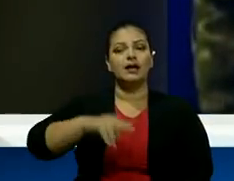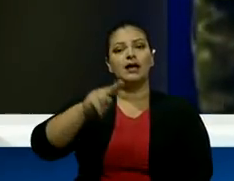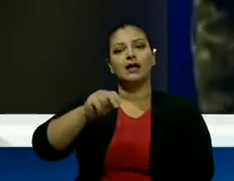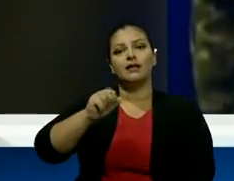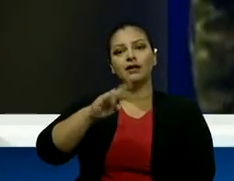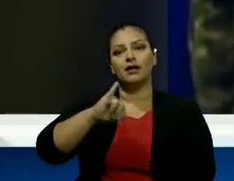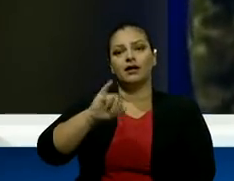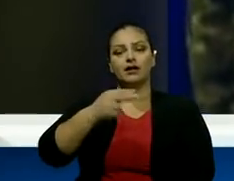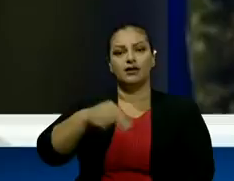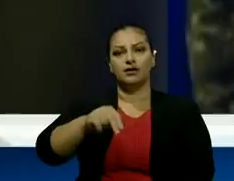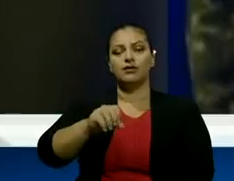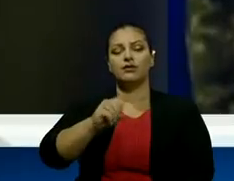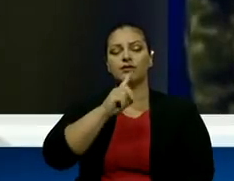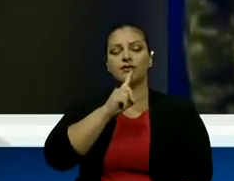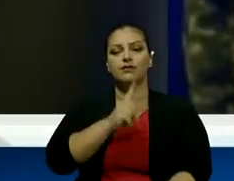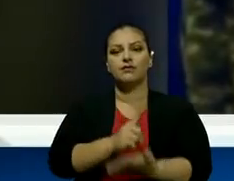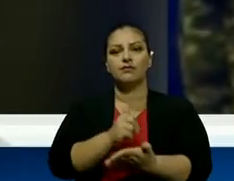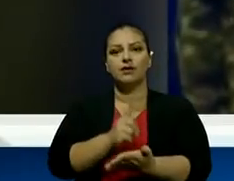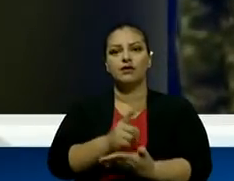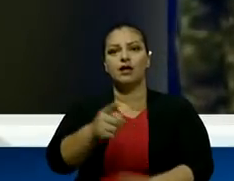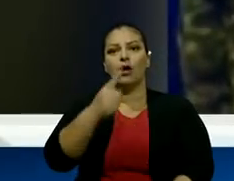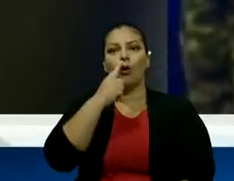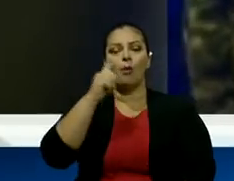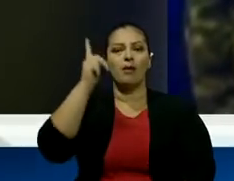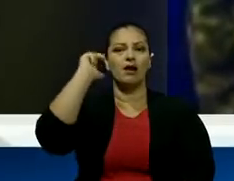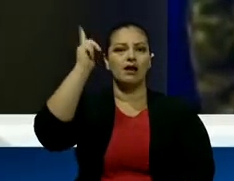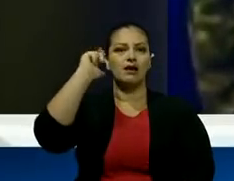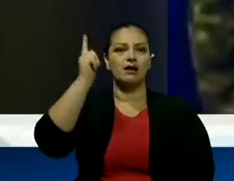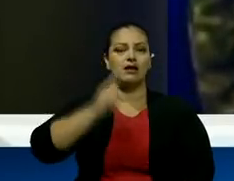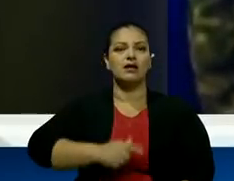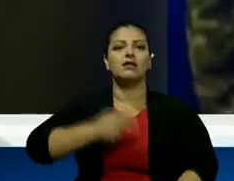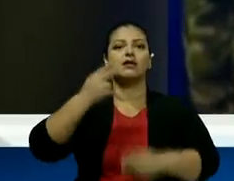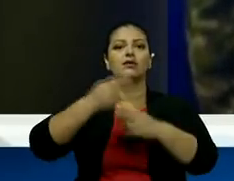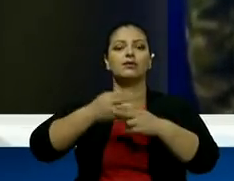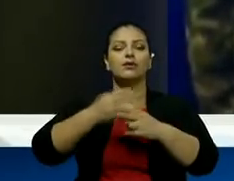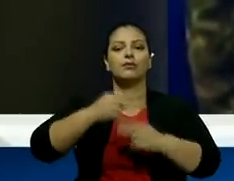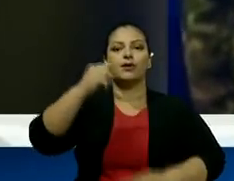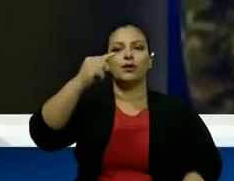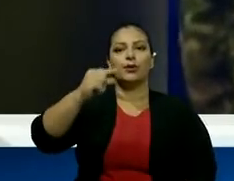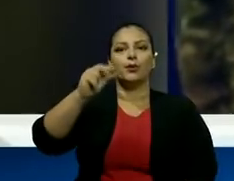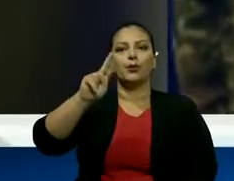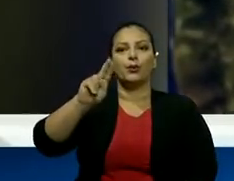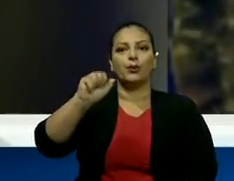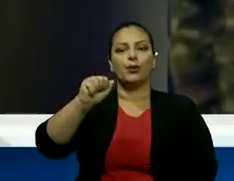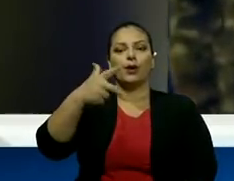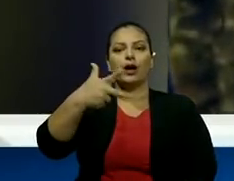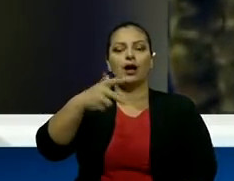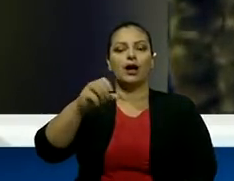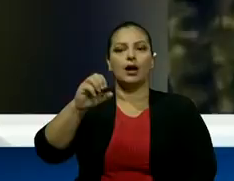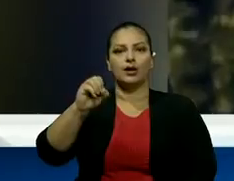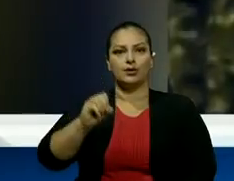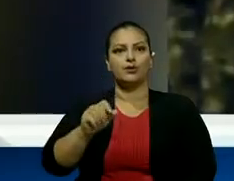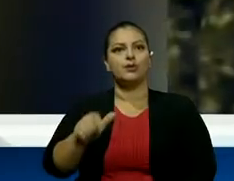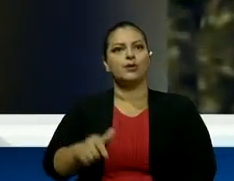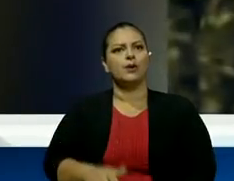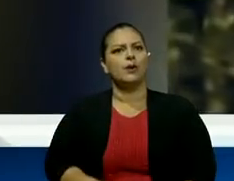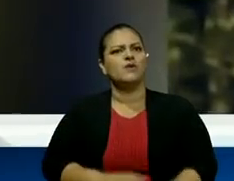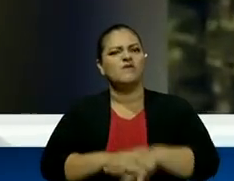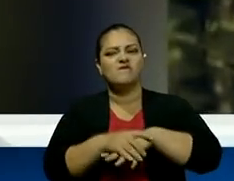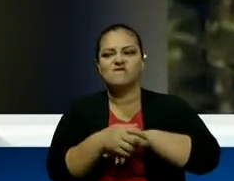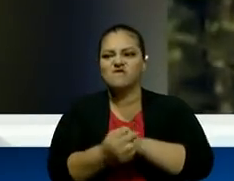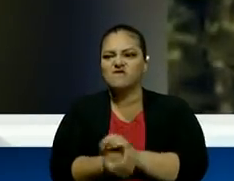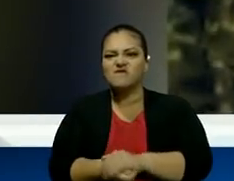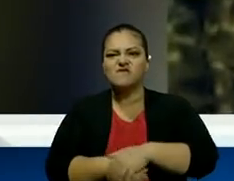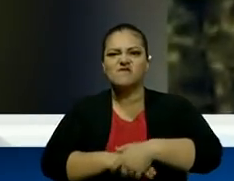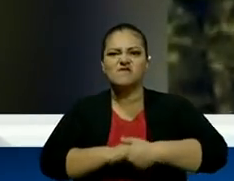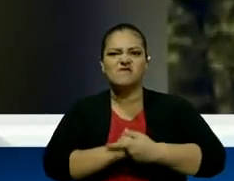donde delinque alias Guacho. Otra acción delincuencial imperdonable